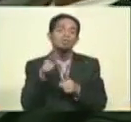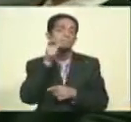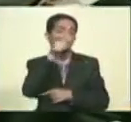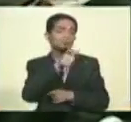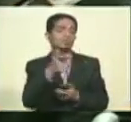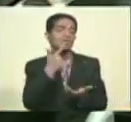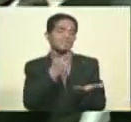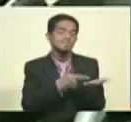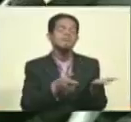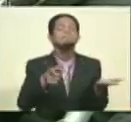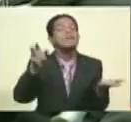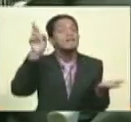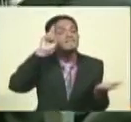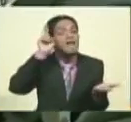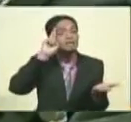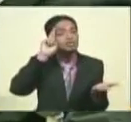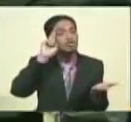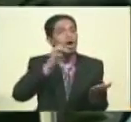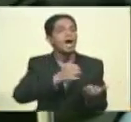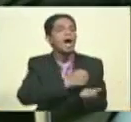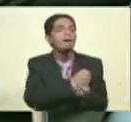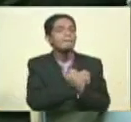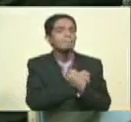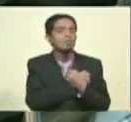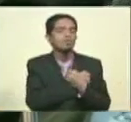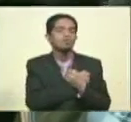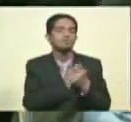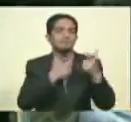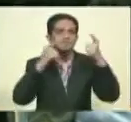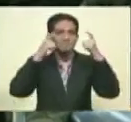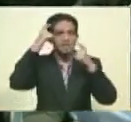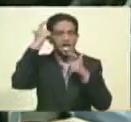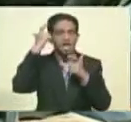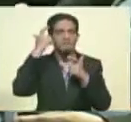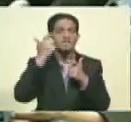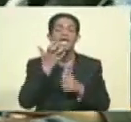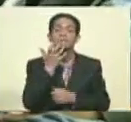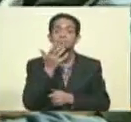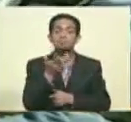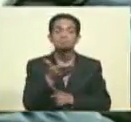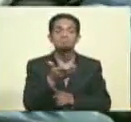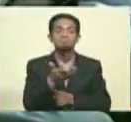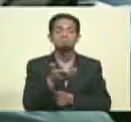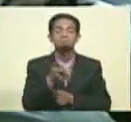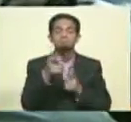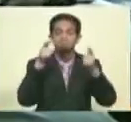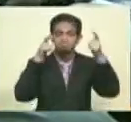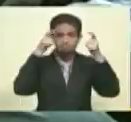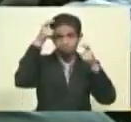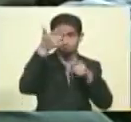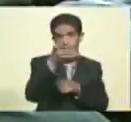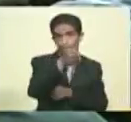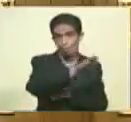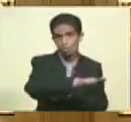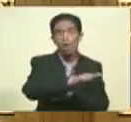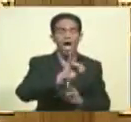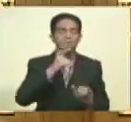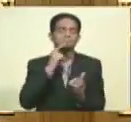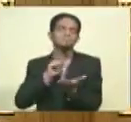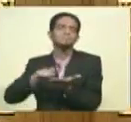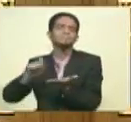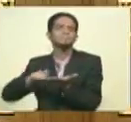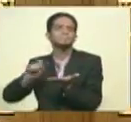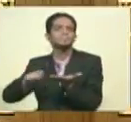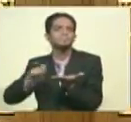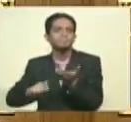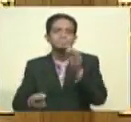compañeros, compañeras, sobre todo después de la partida física de nuestro comandante eterno. Y